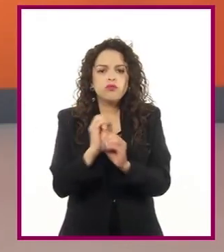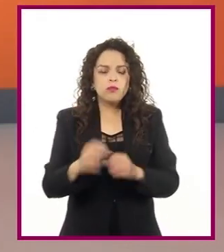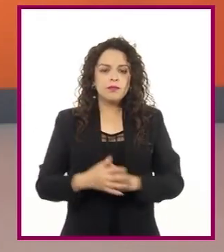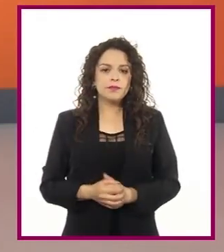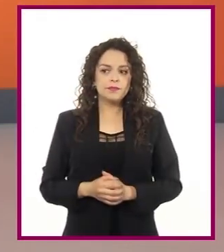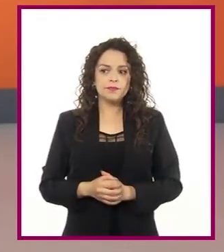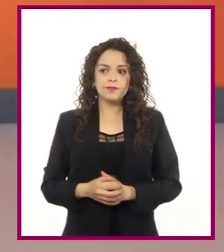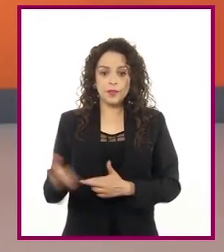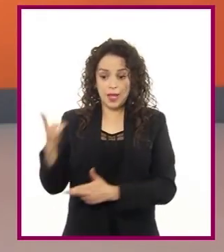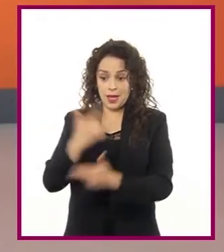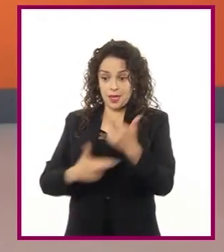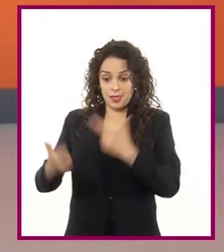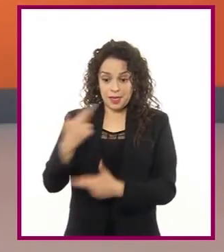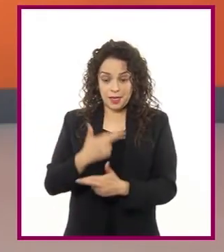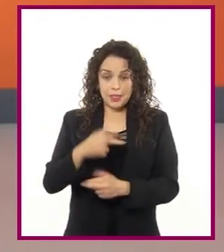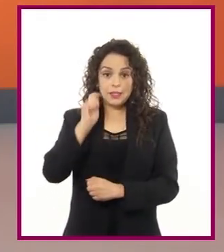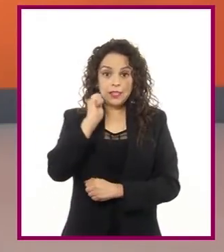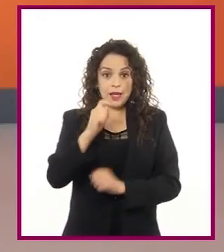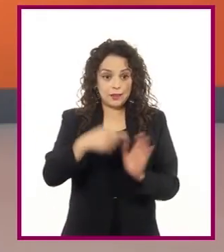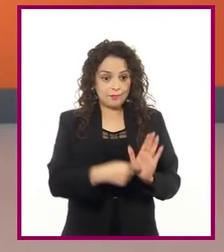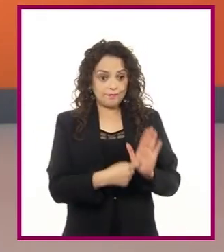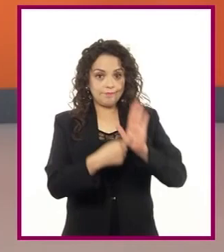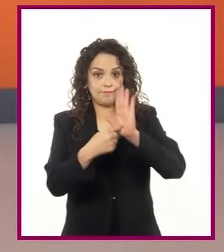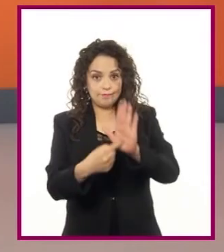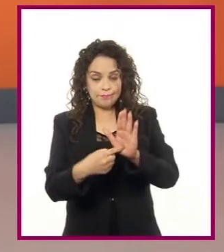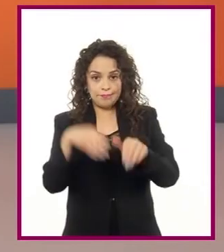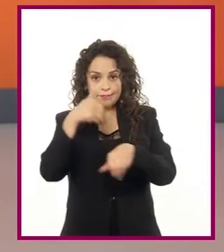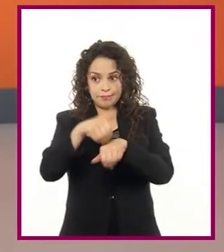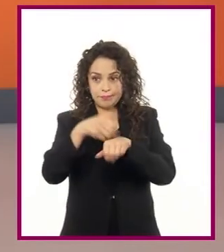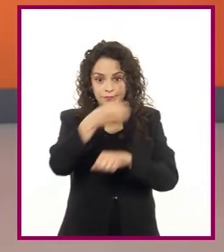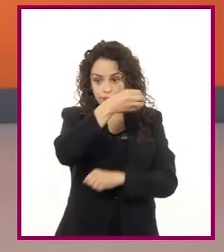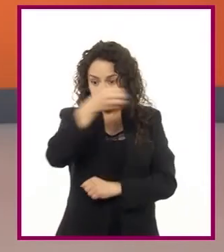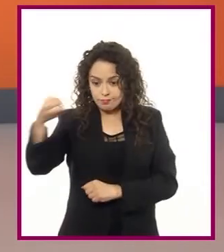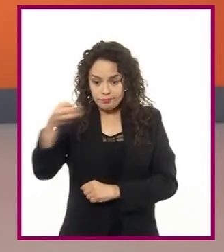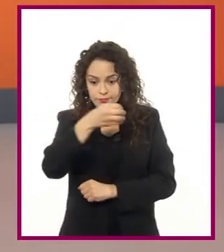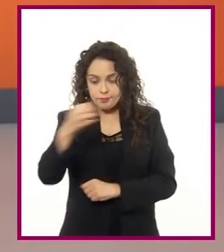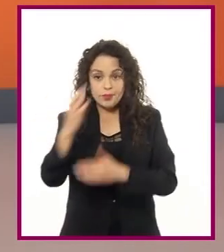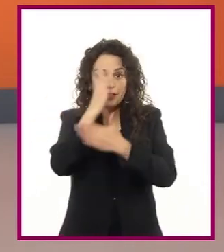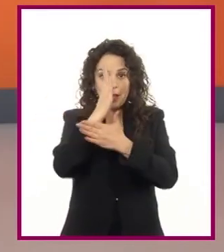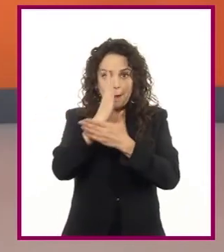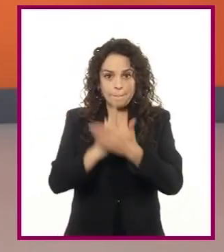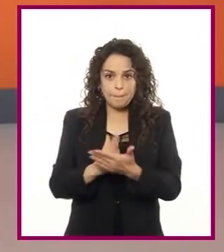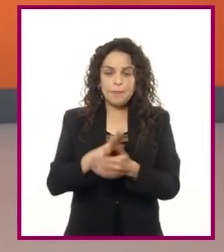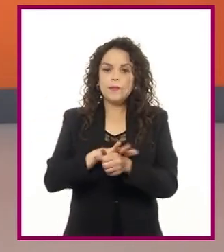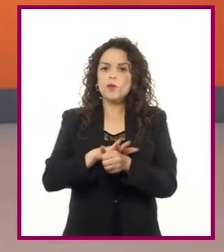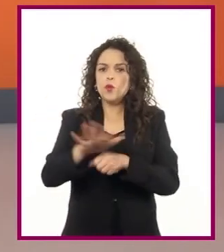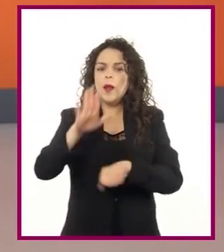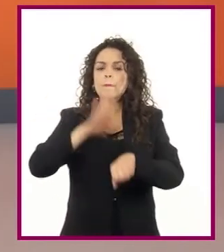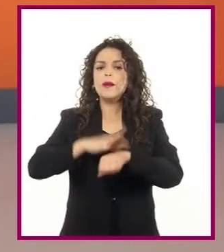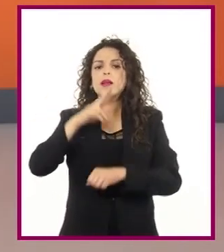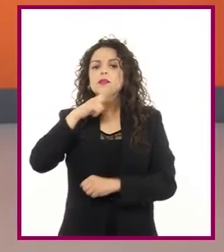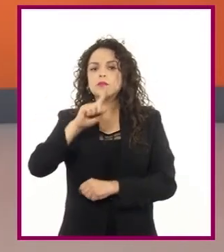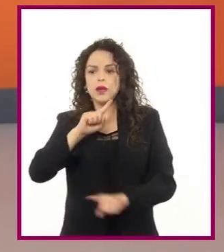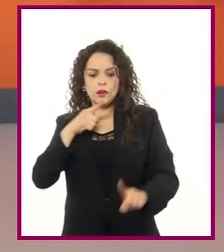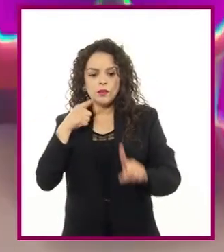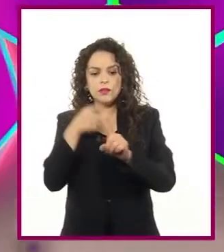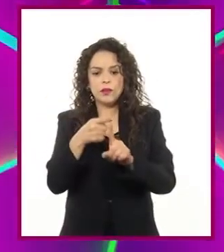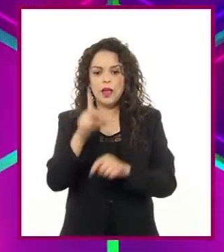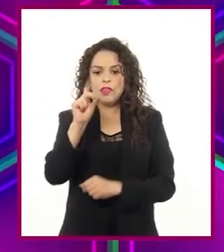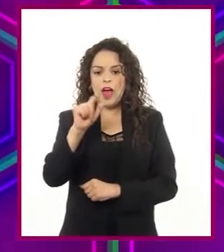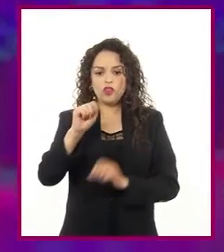Volviendo a la situación planteada de las medidas de tendencia central, ¿cuál es la medida que mejor describe a este conjunto de